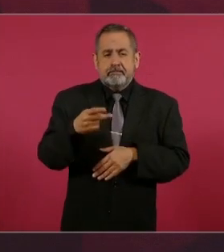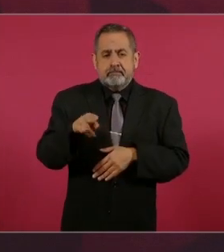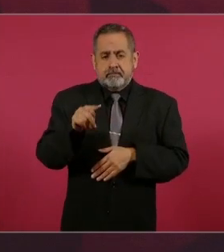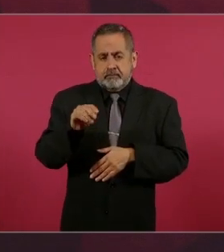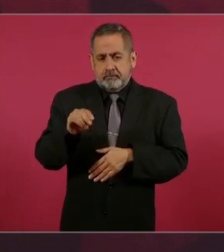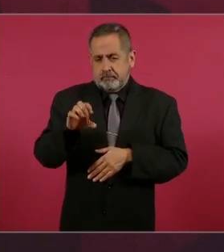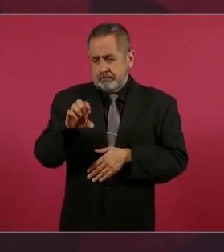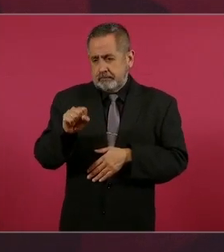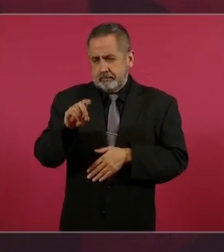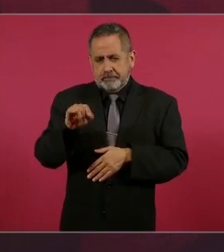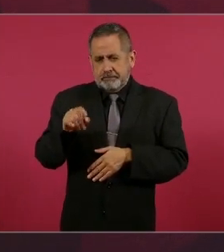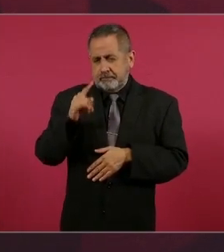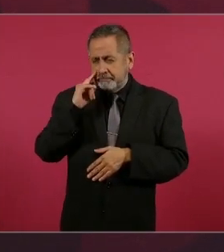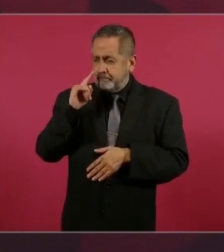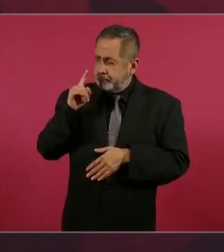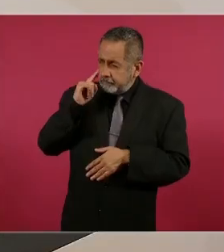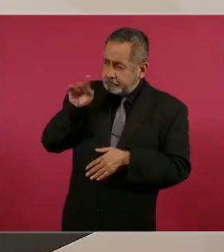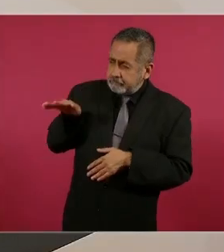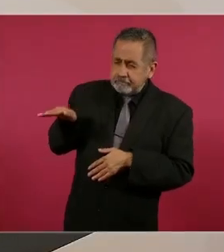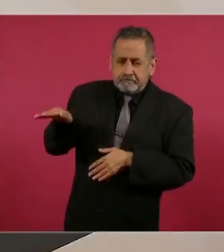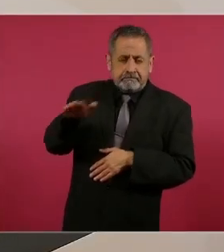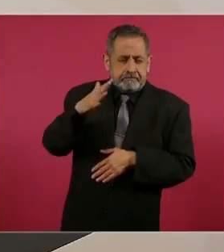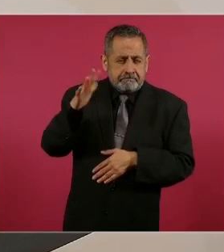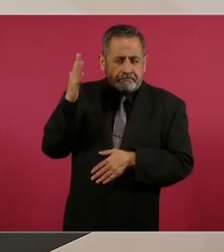Escondido es una belleza.